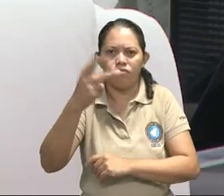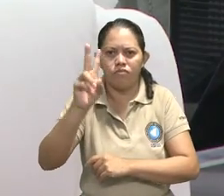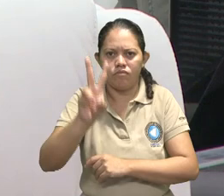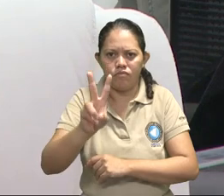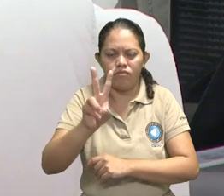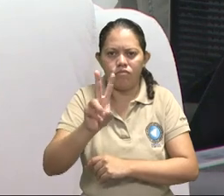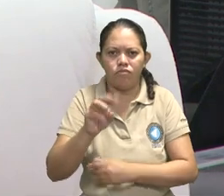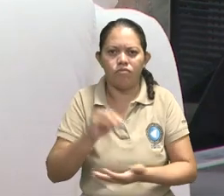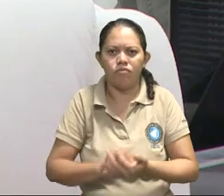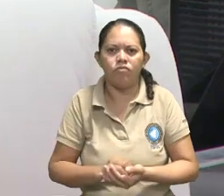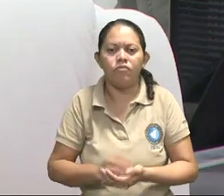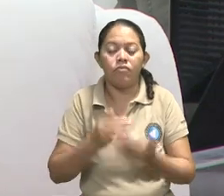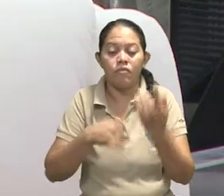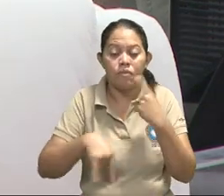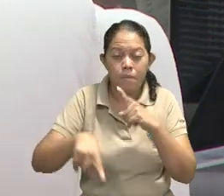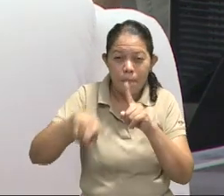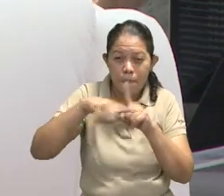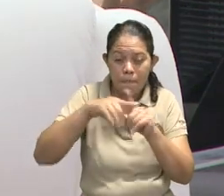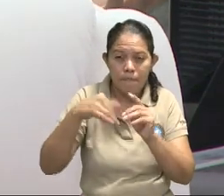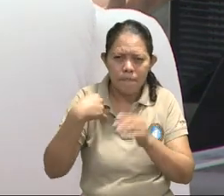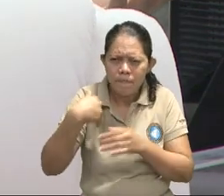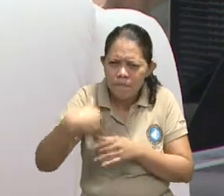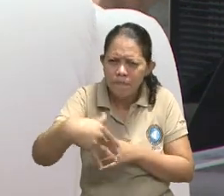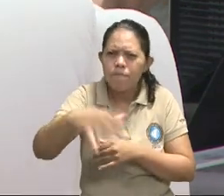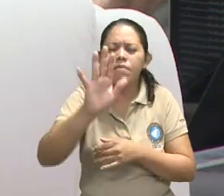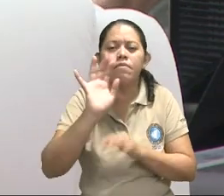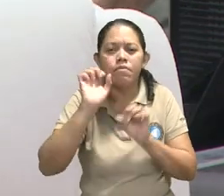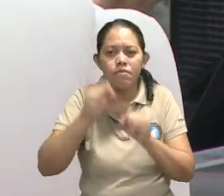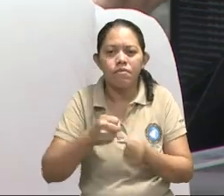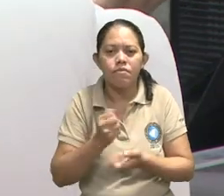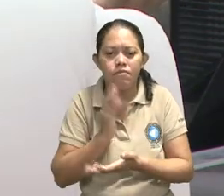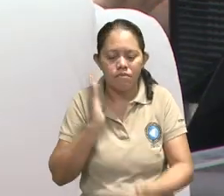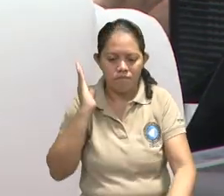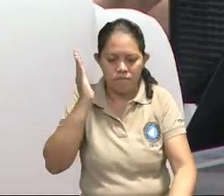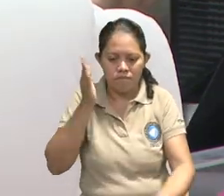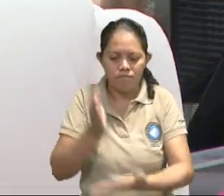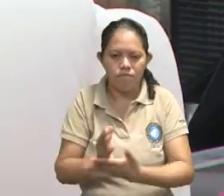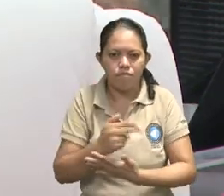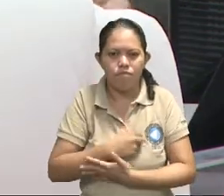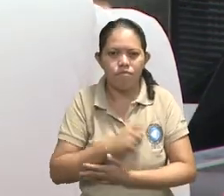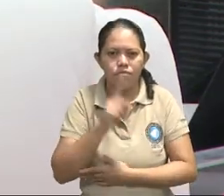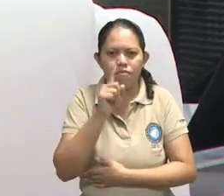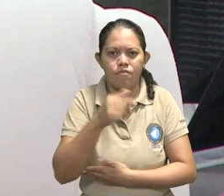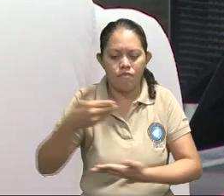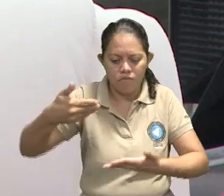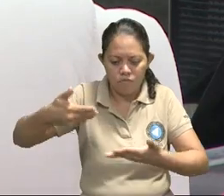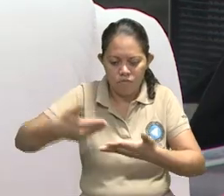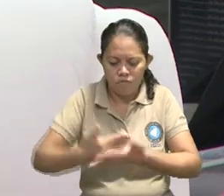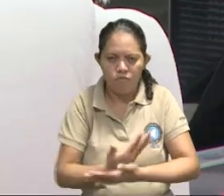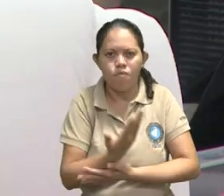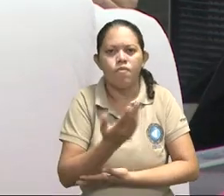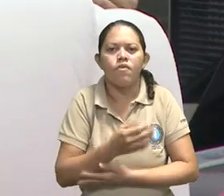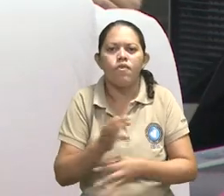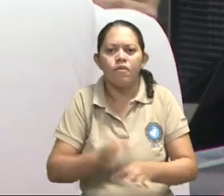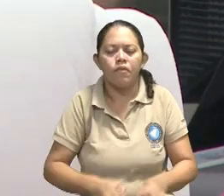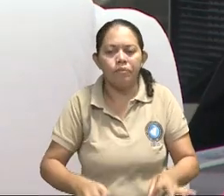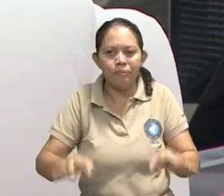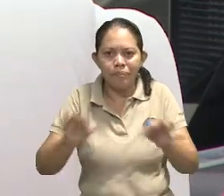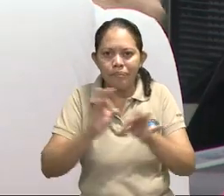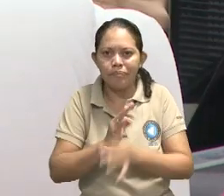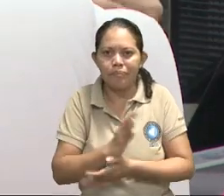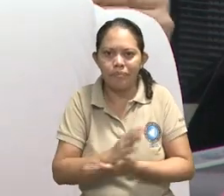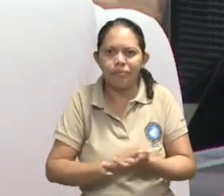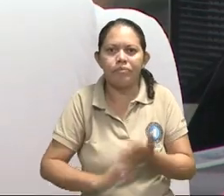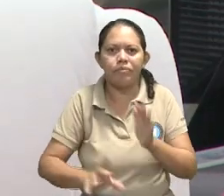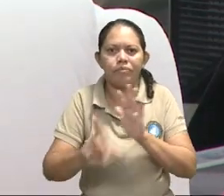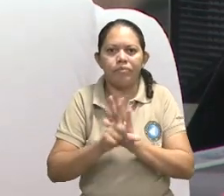1982, más adelante desemboque en una nueva y moderna